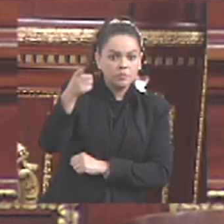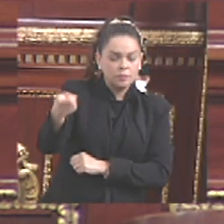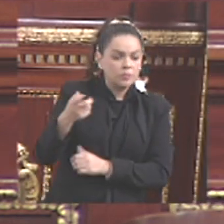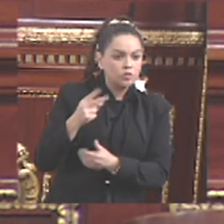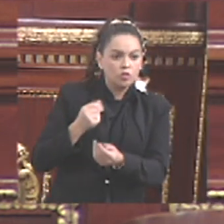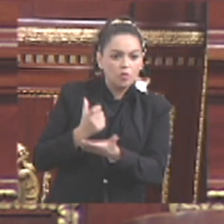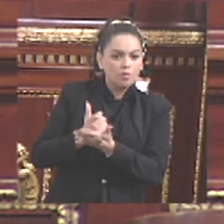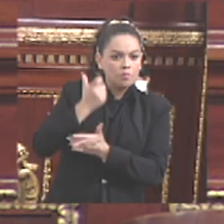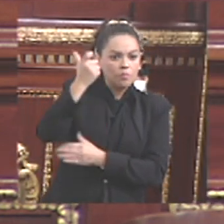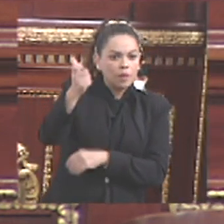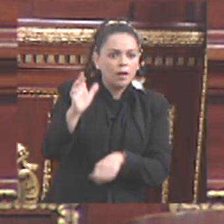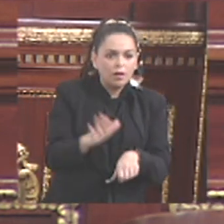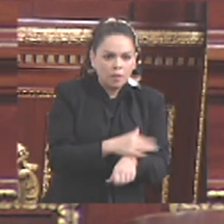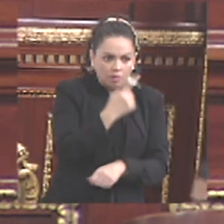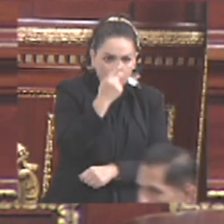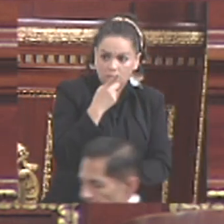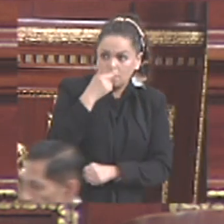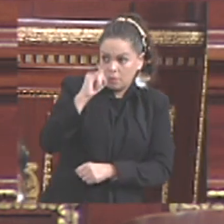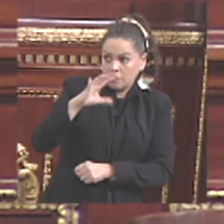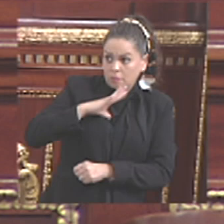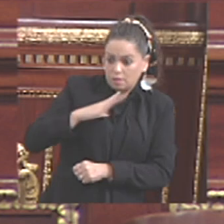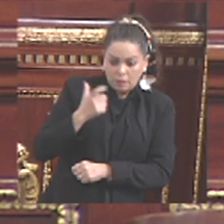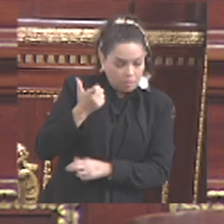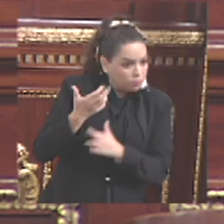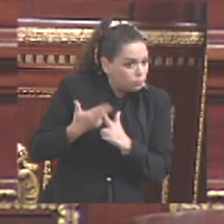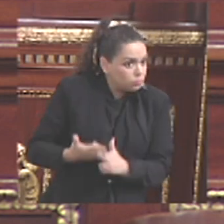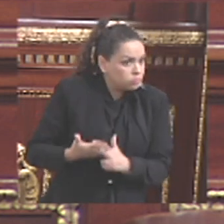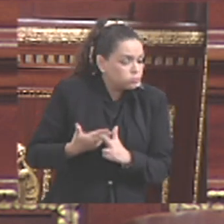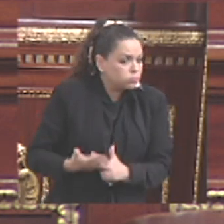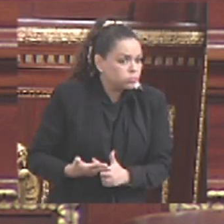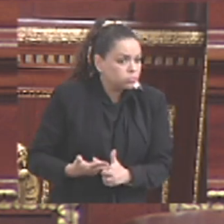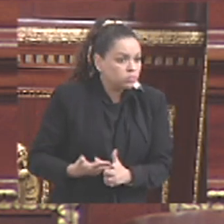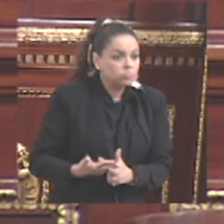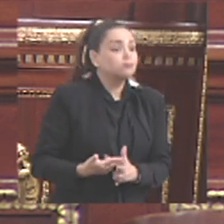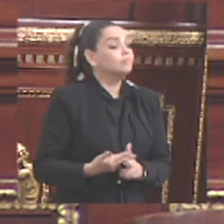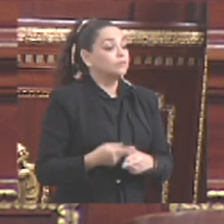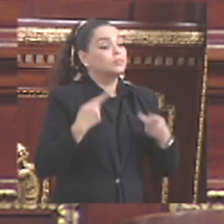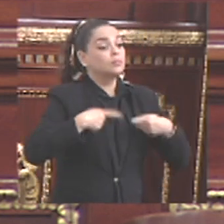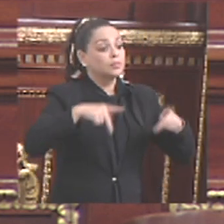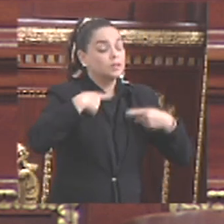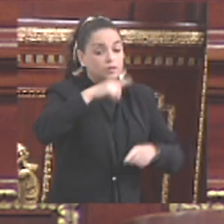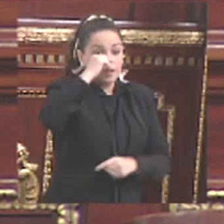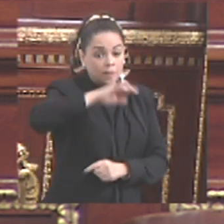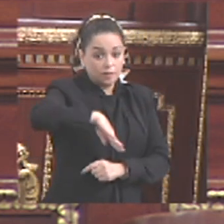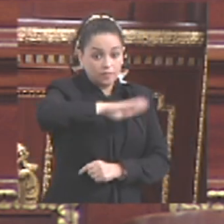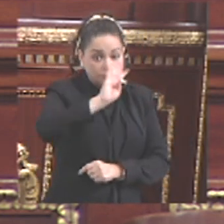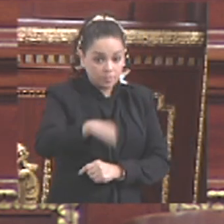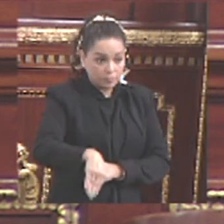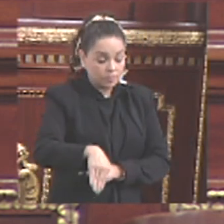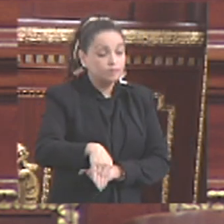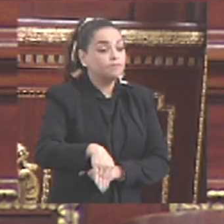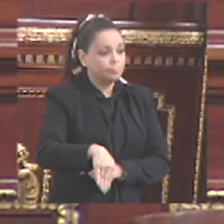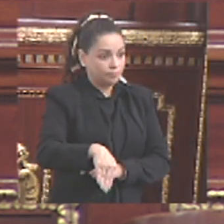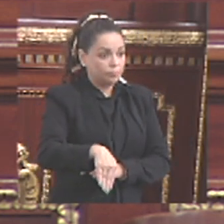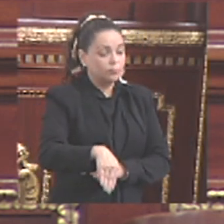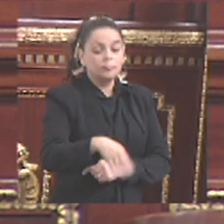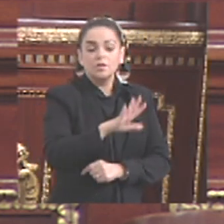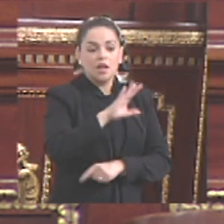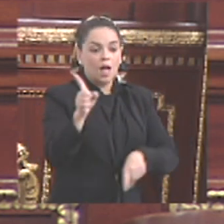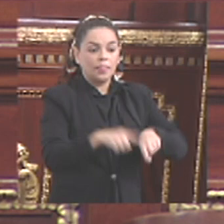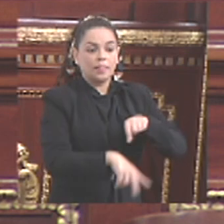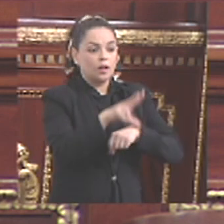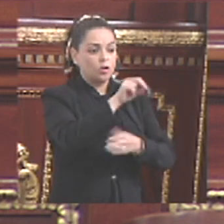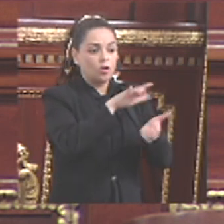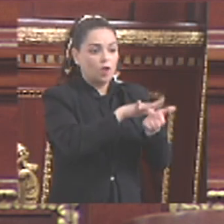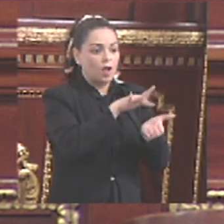¿Es verdad que se suspendieron los apoyos de renta a las personas que fallecieron, dejando a los titulares de los